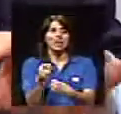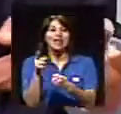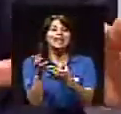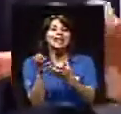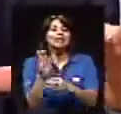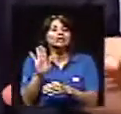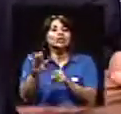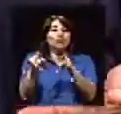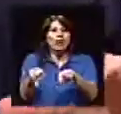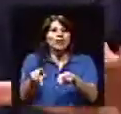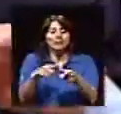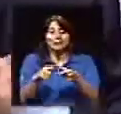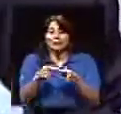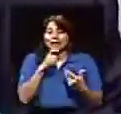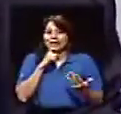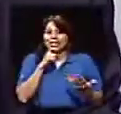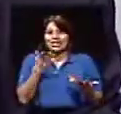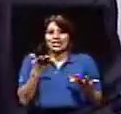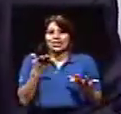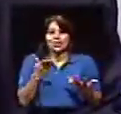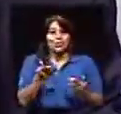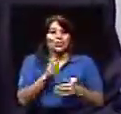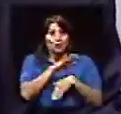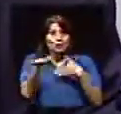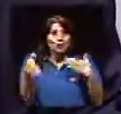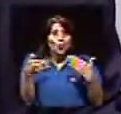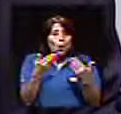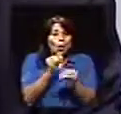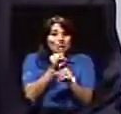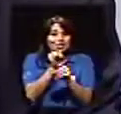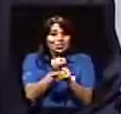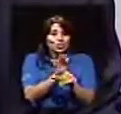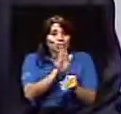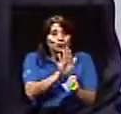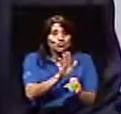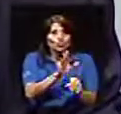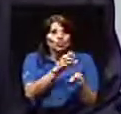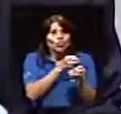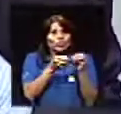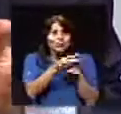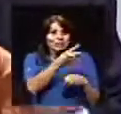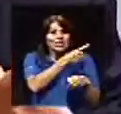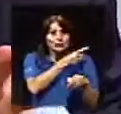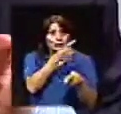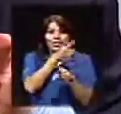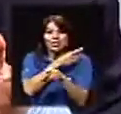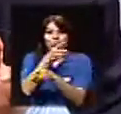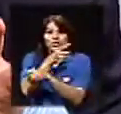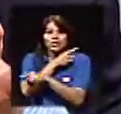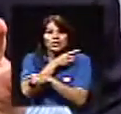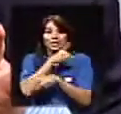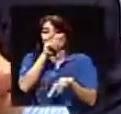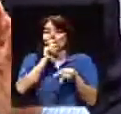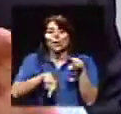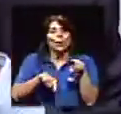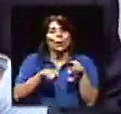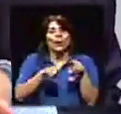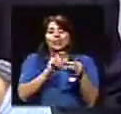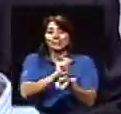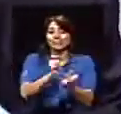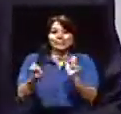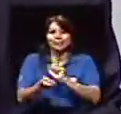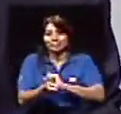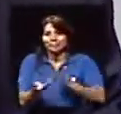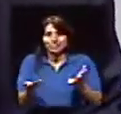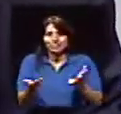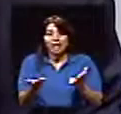todas las direcciones de la institución están con un director que es inamovible y que además puede o no